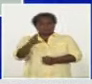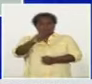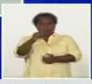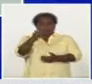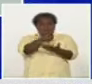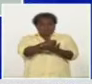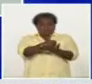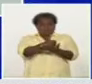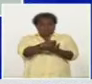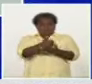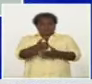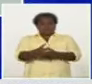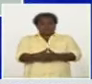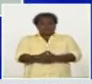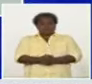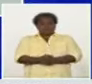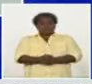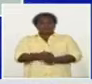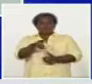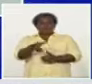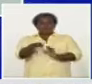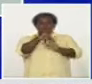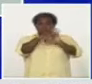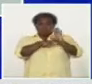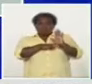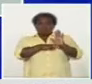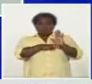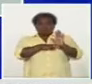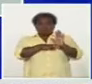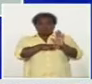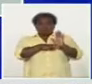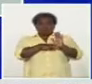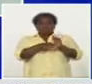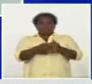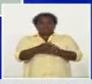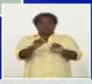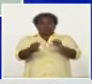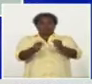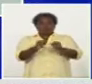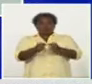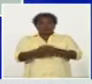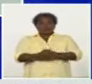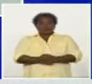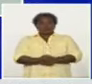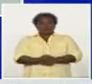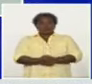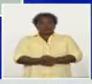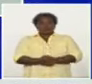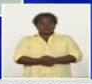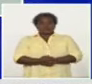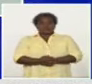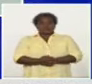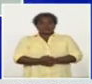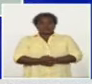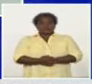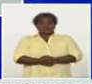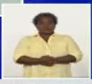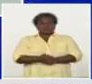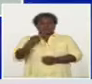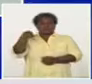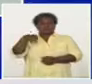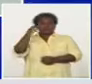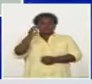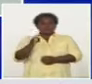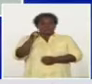están con sus medidas, van tomando cierto control de la transmisión. Ayer, como siempre ha ocurrido en